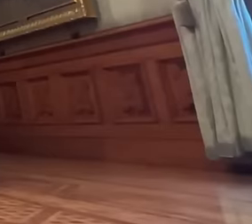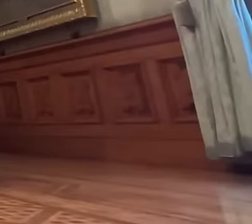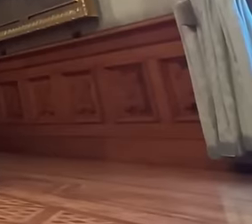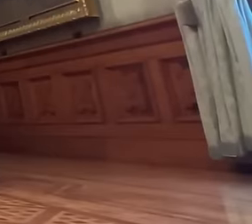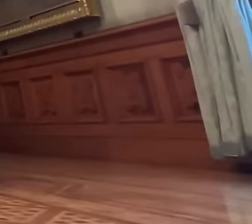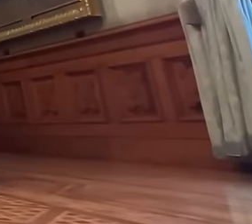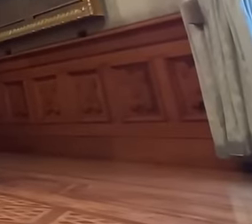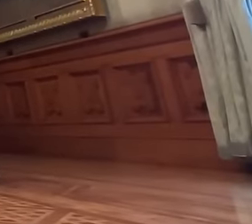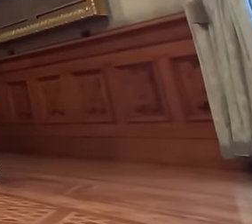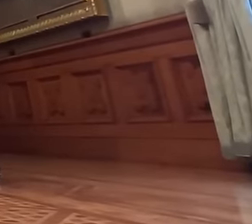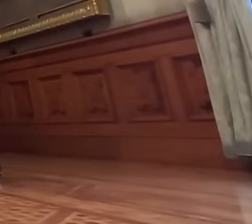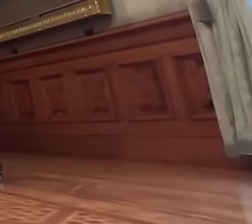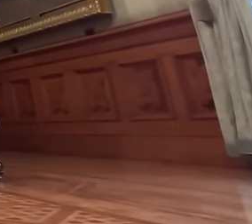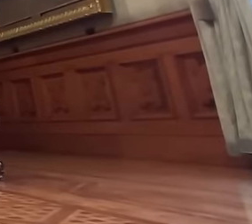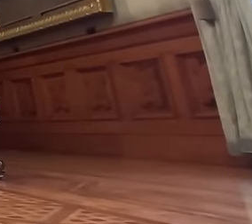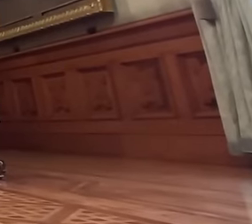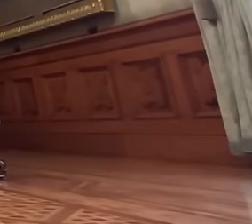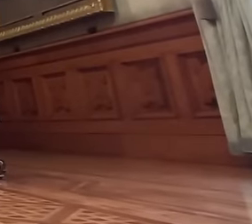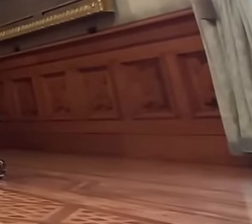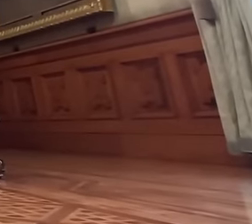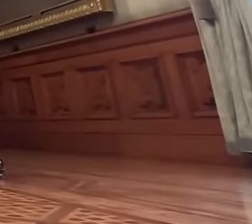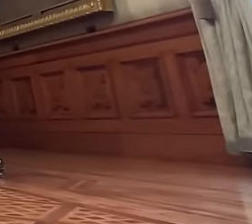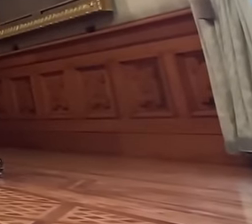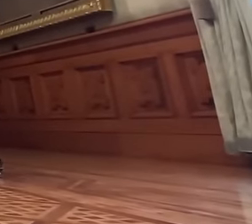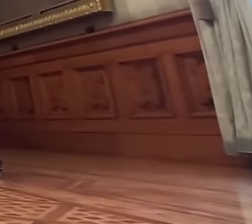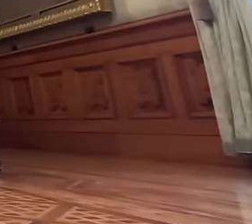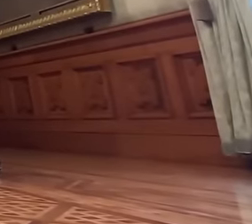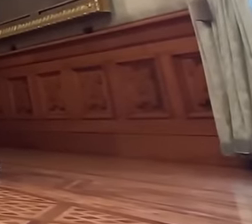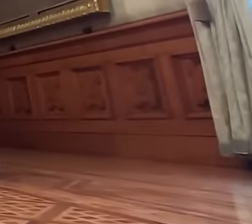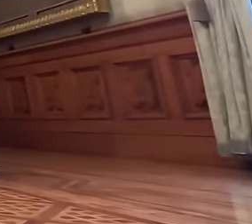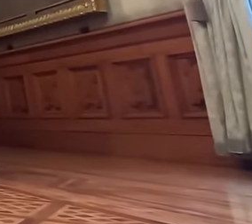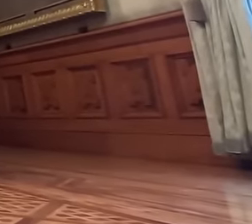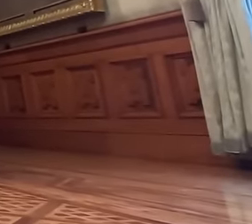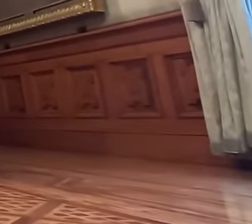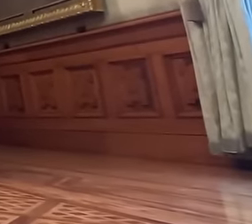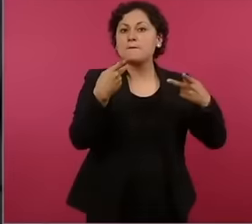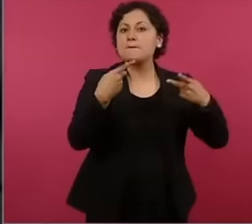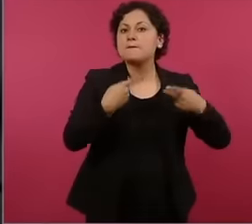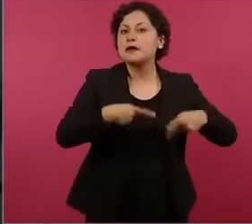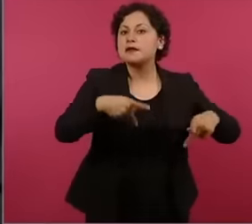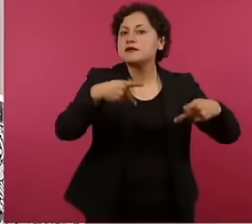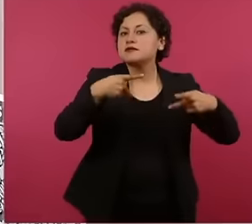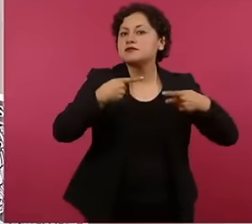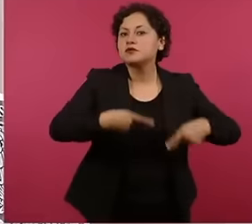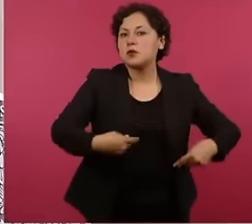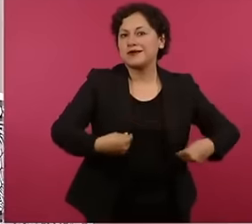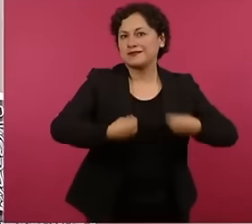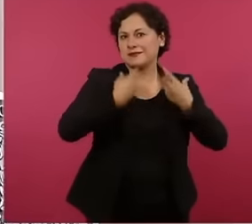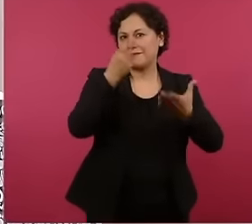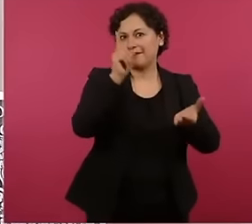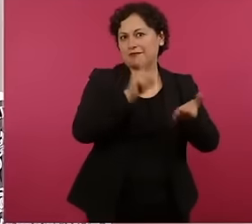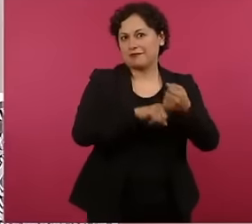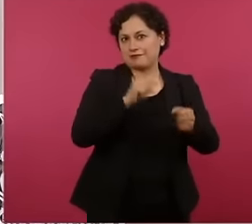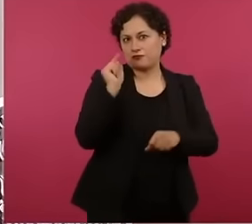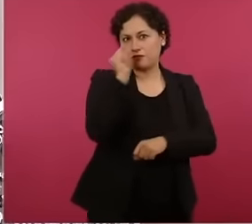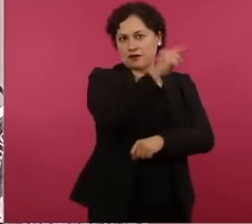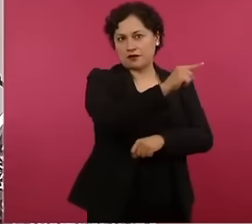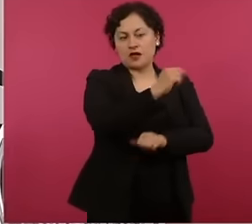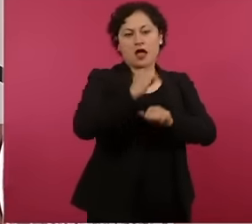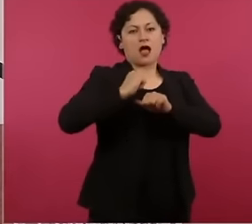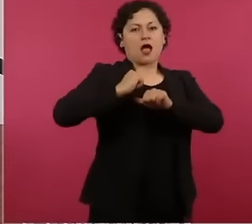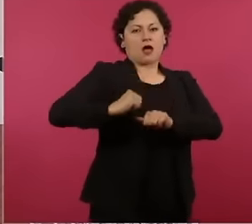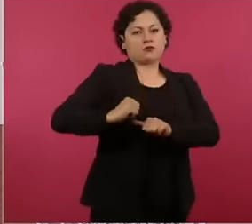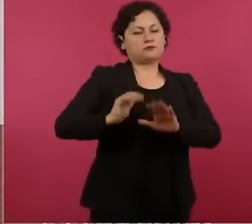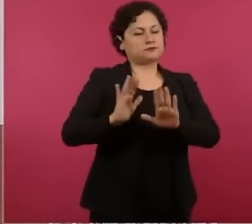México, independientemente de las autoridades. Es más, debo de reconocer que hasta el gobernador